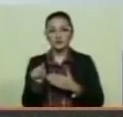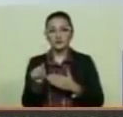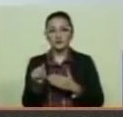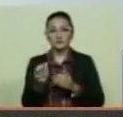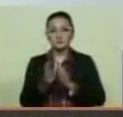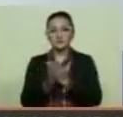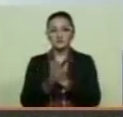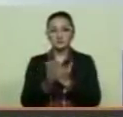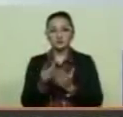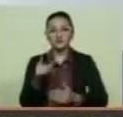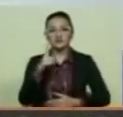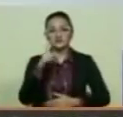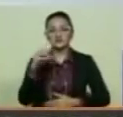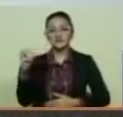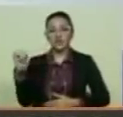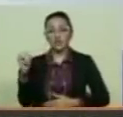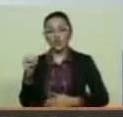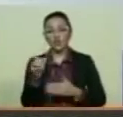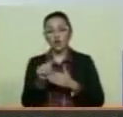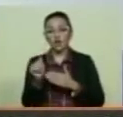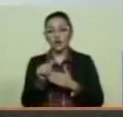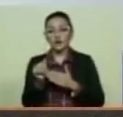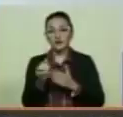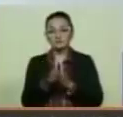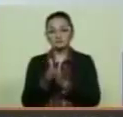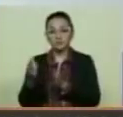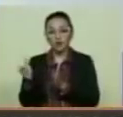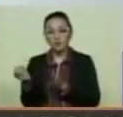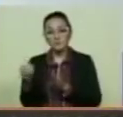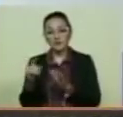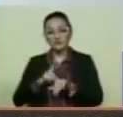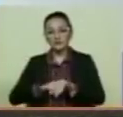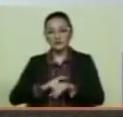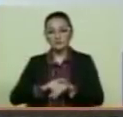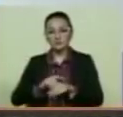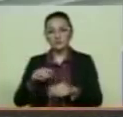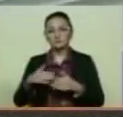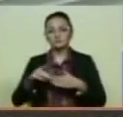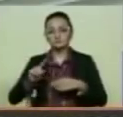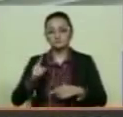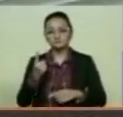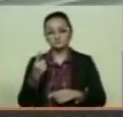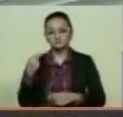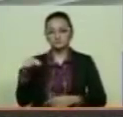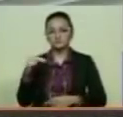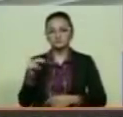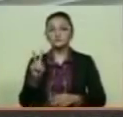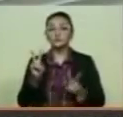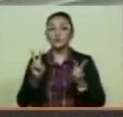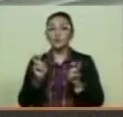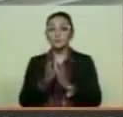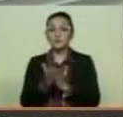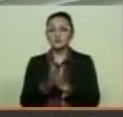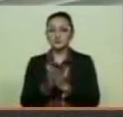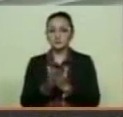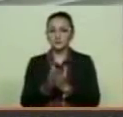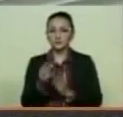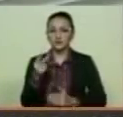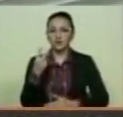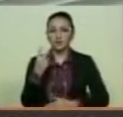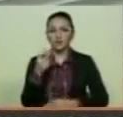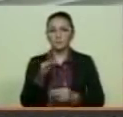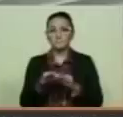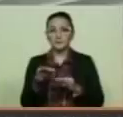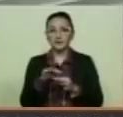de $100 la prórroga, y a partir del primero de noviembre, la emisión de un nuevo pasaporte tendrá también un costo de